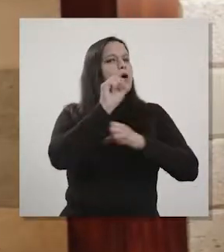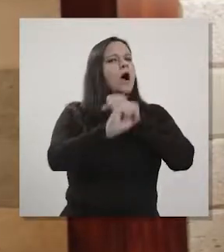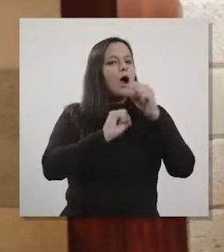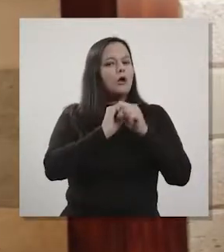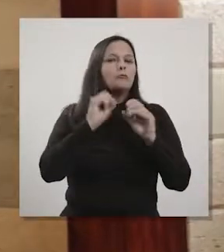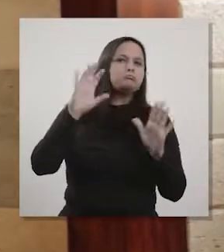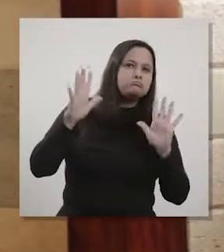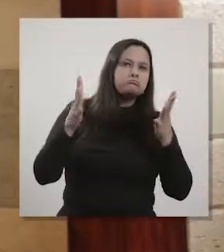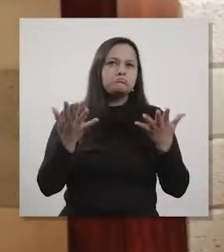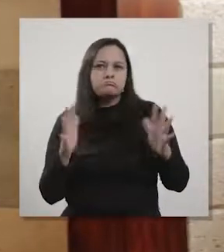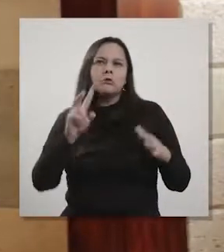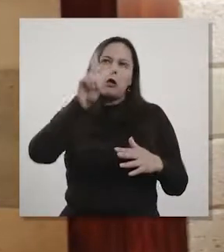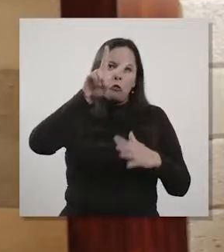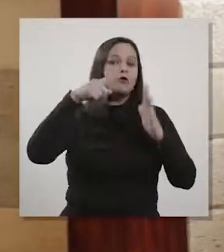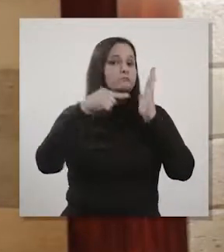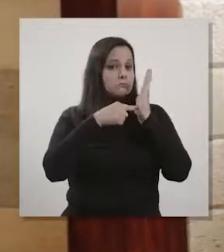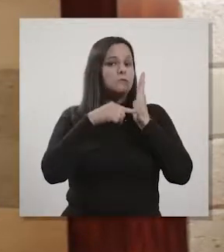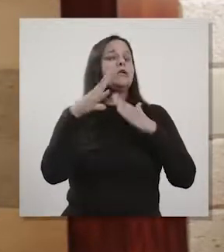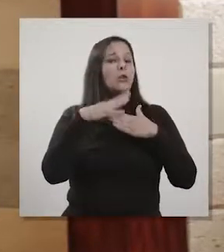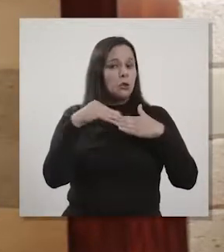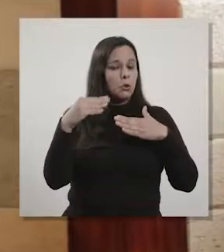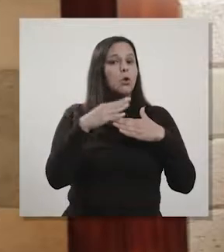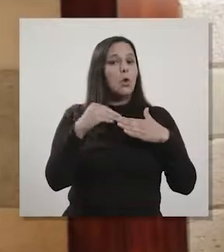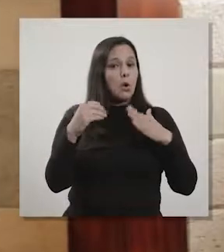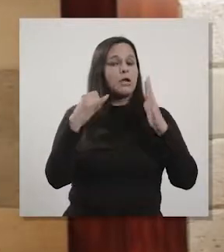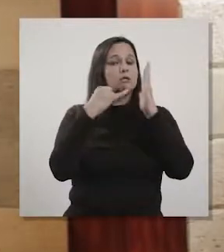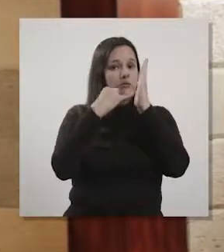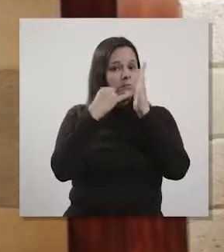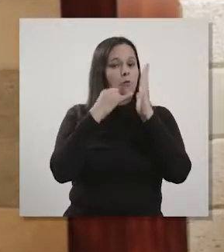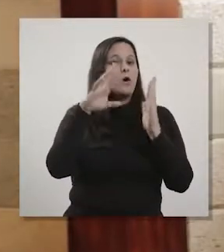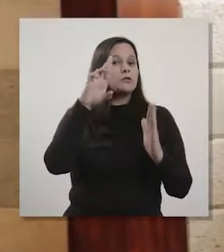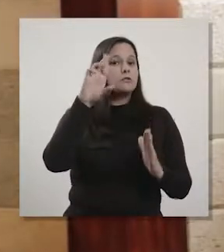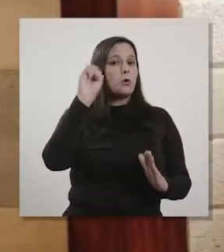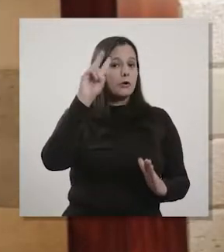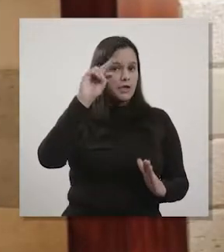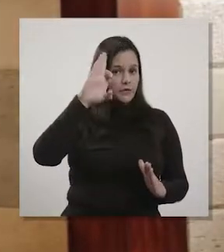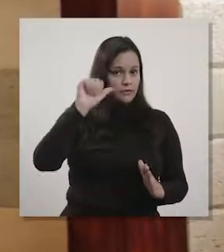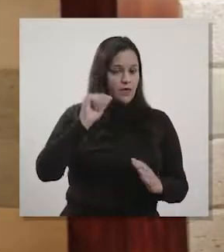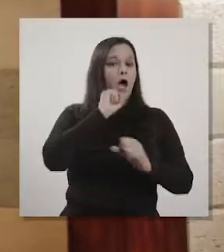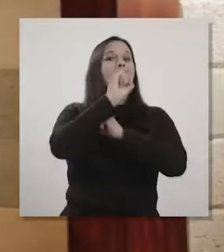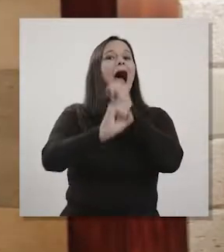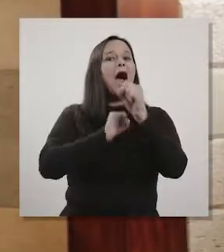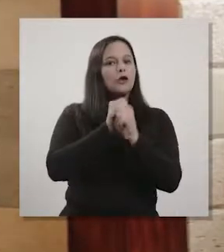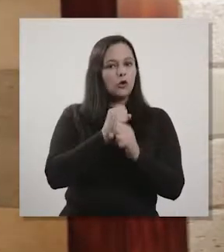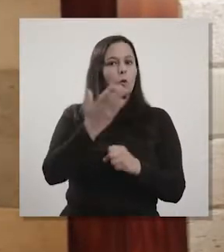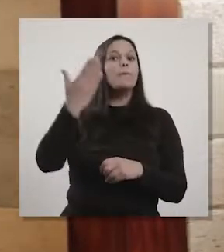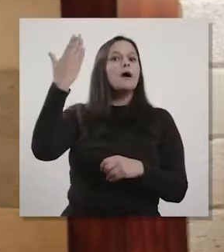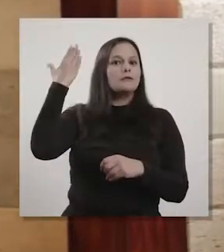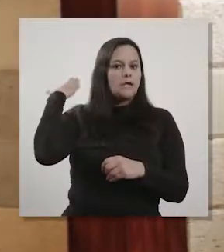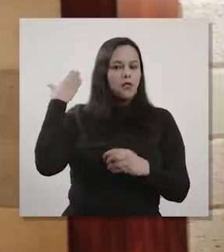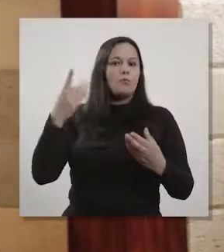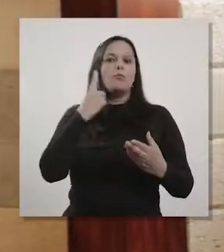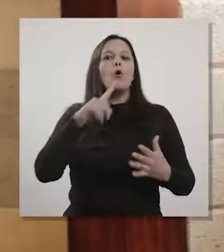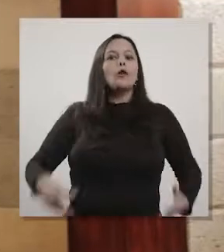ingresos anuales un monto de hasta 2.000 dólares por el impuesto a la renta. El año pasado